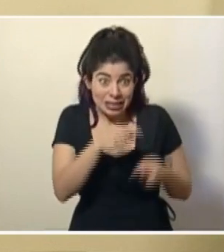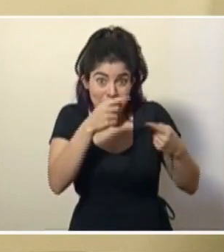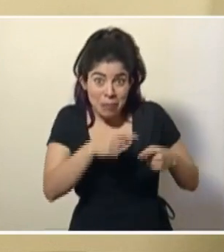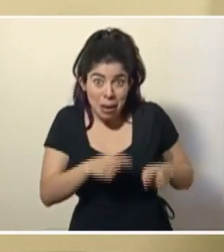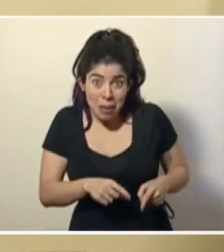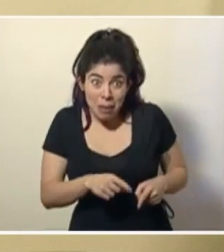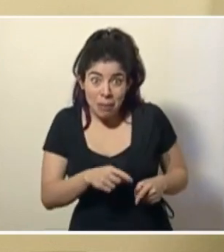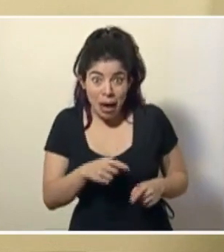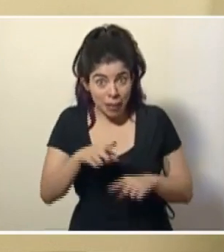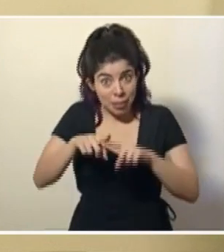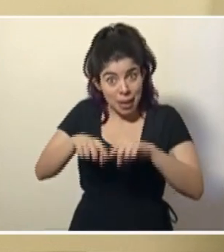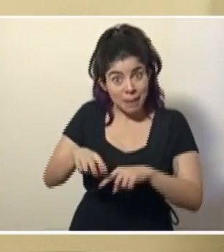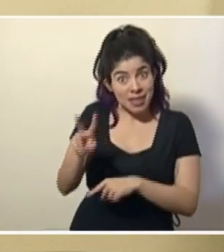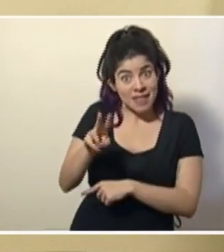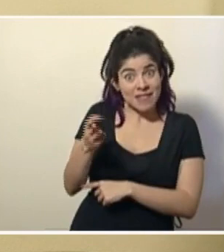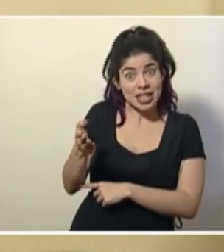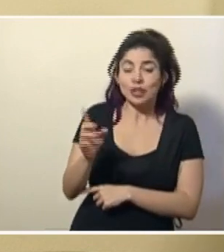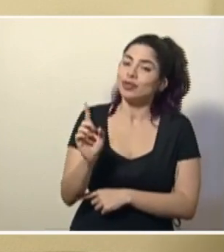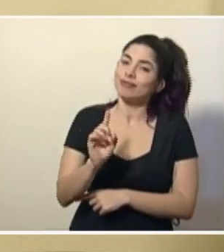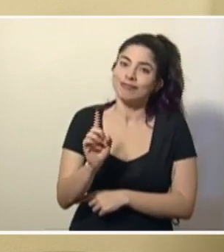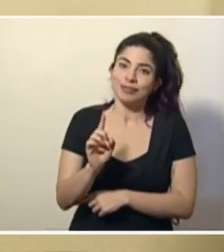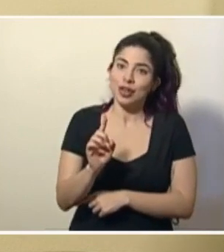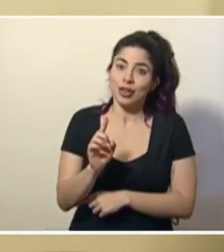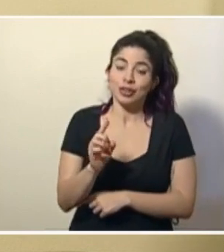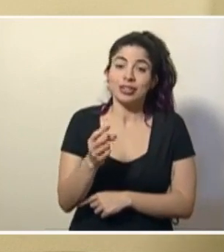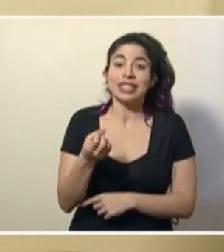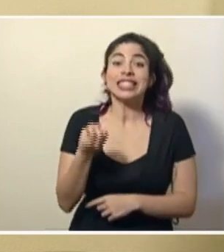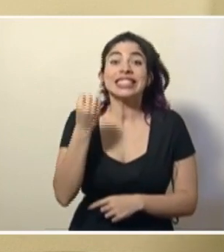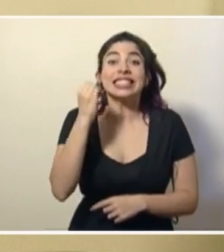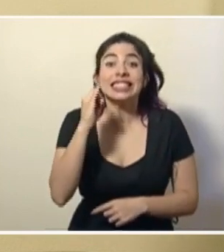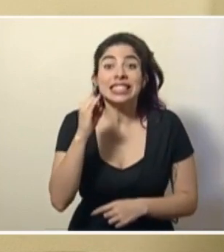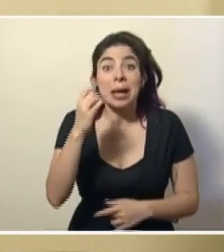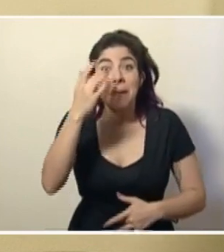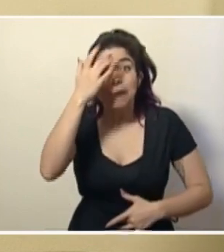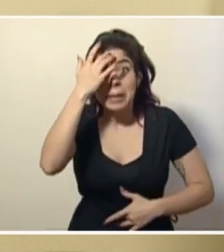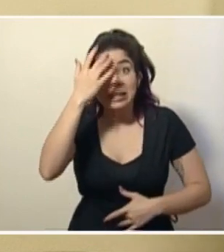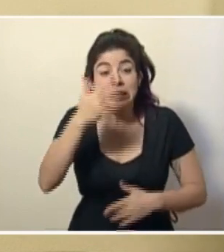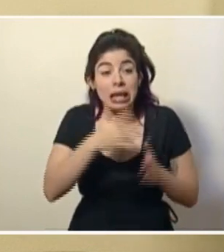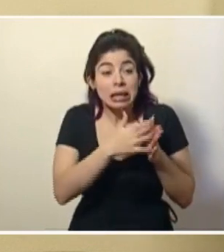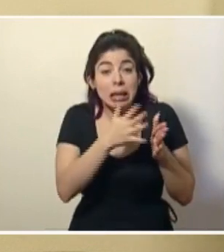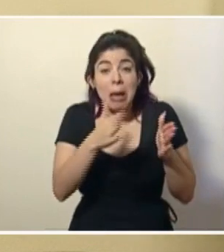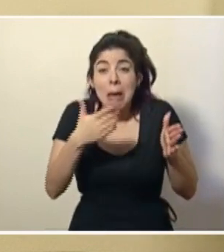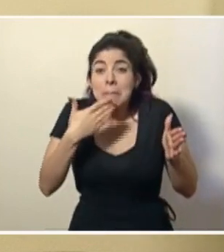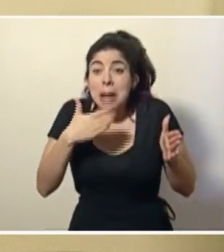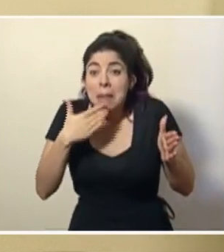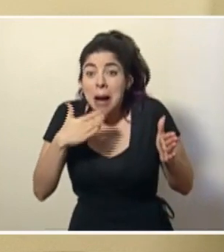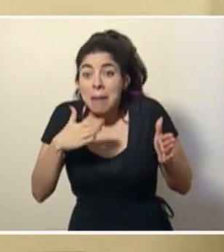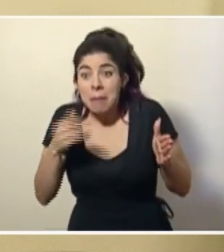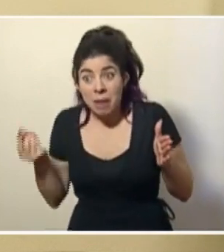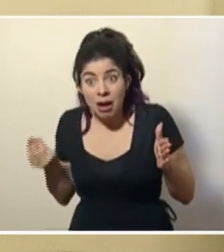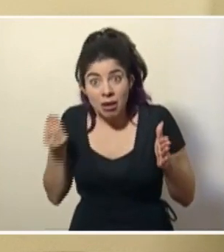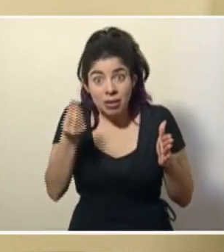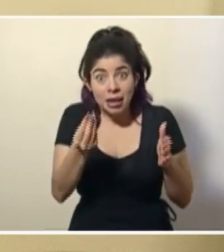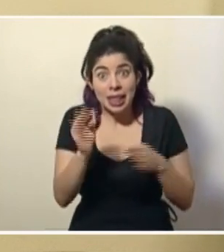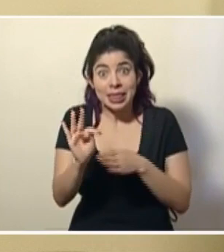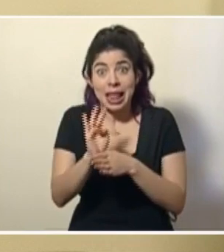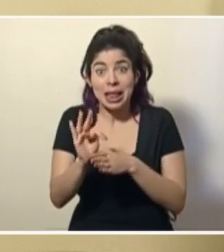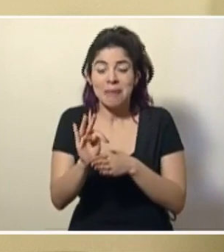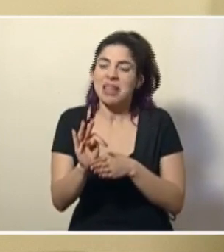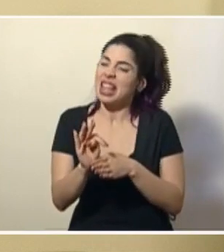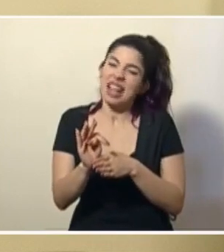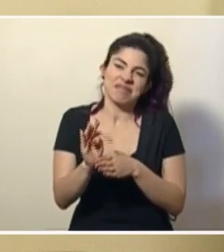dependen de la presencia del virus. Entonces, si esperamos a que estos pacientes estén muy graves antes de administrarle esta